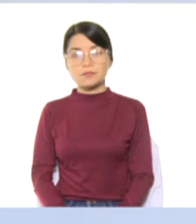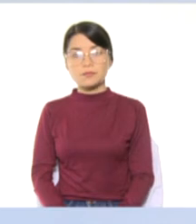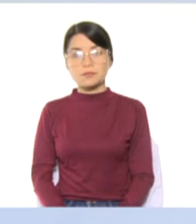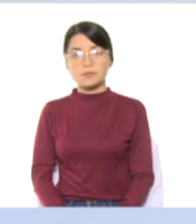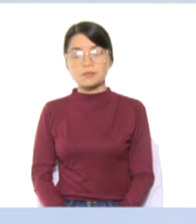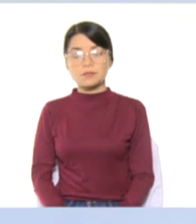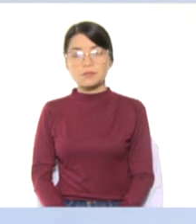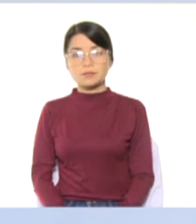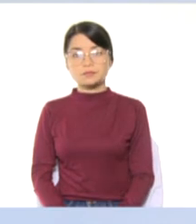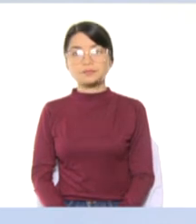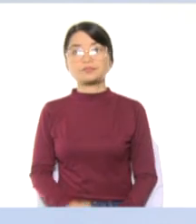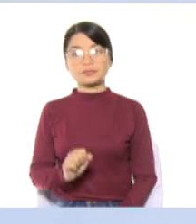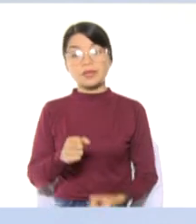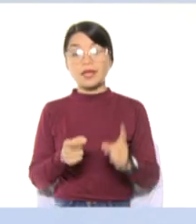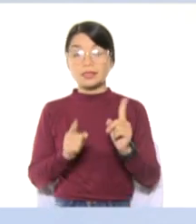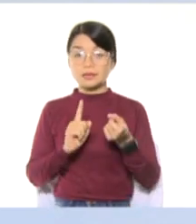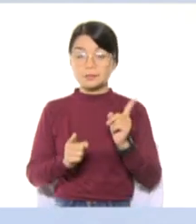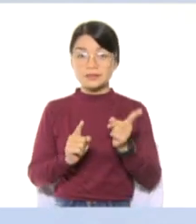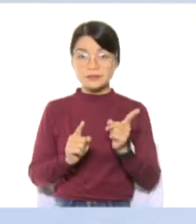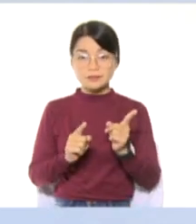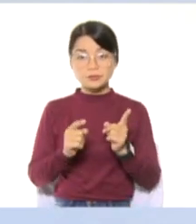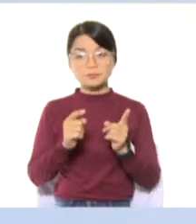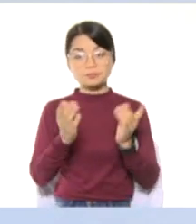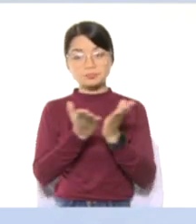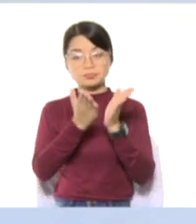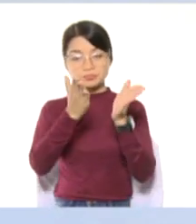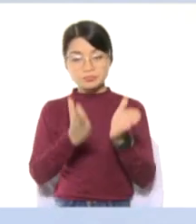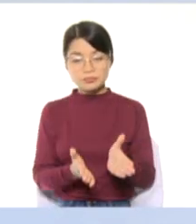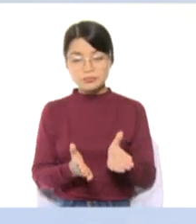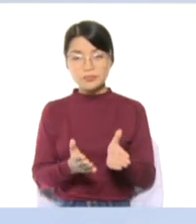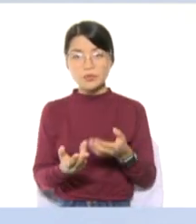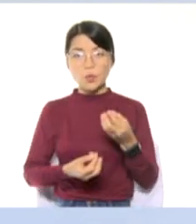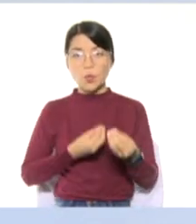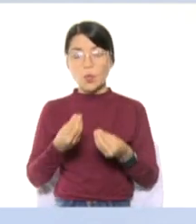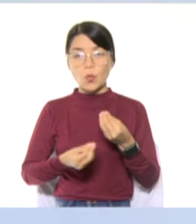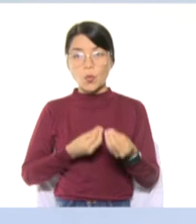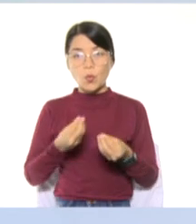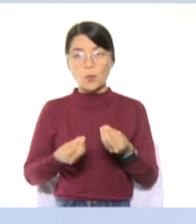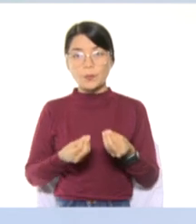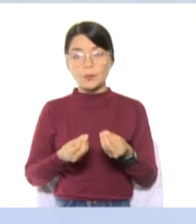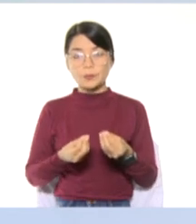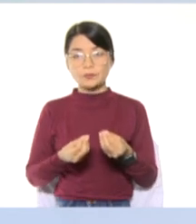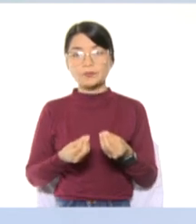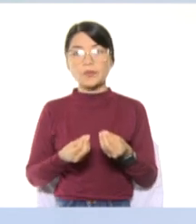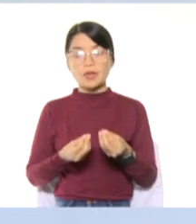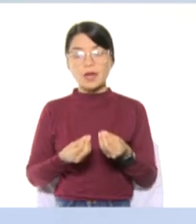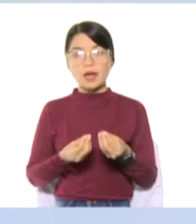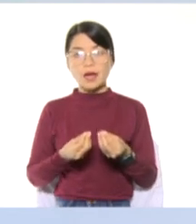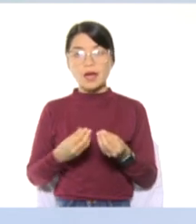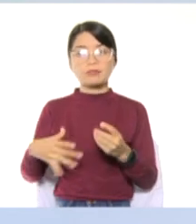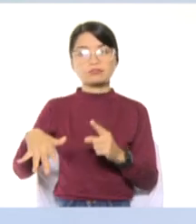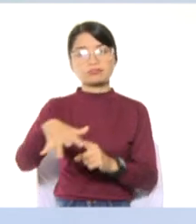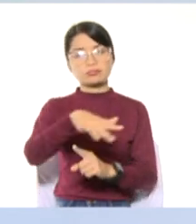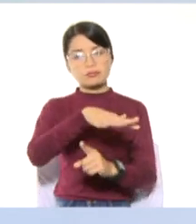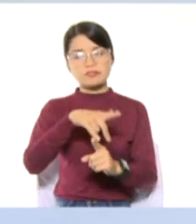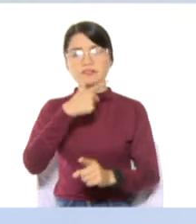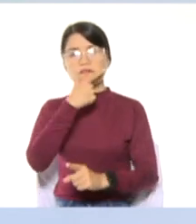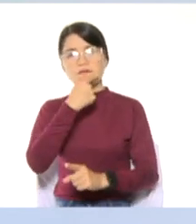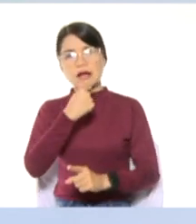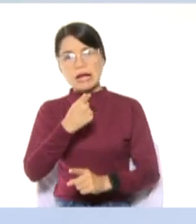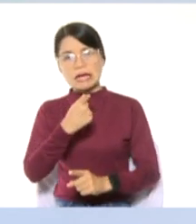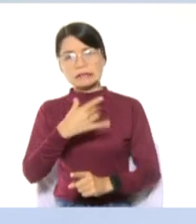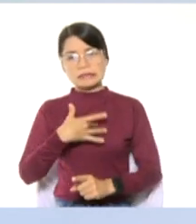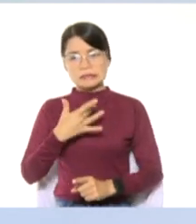que tenga el estudiante y propiciando siempre un clima de cordialidad que vaya a facilitar ese proceso de enseñanza